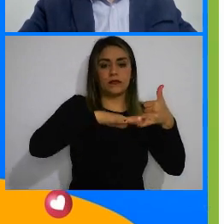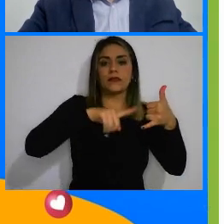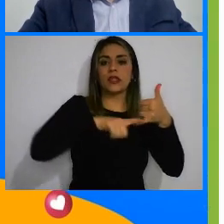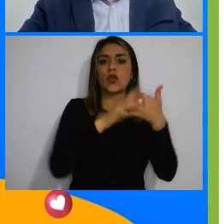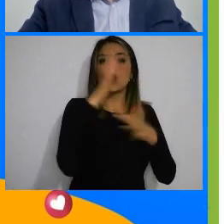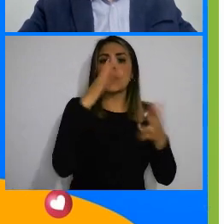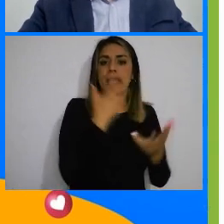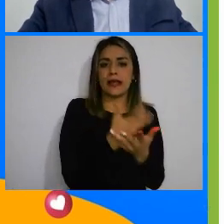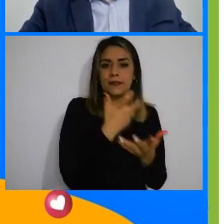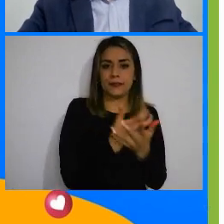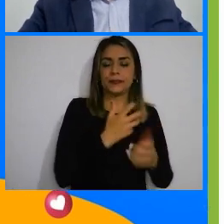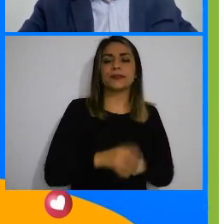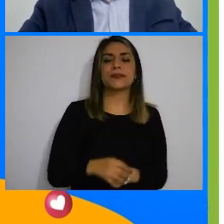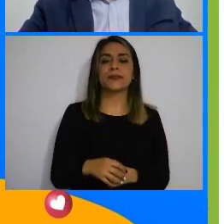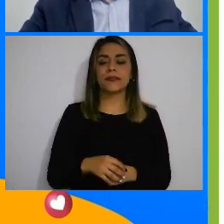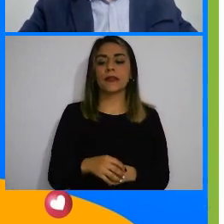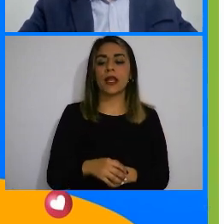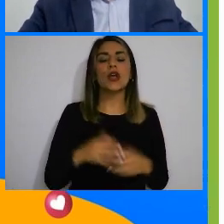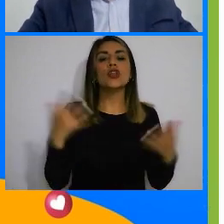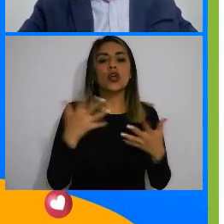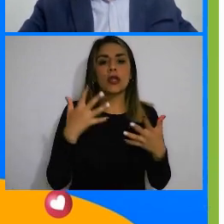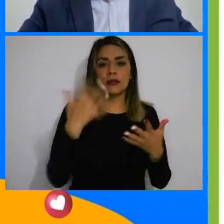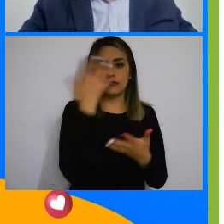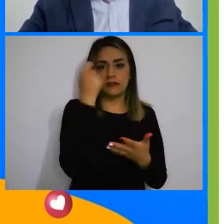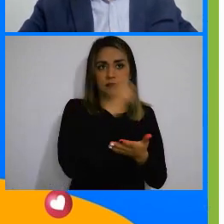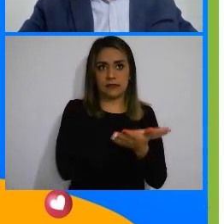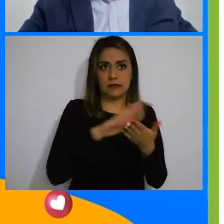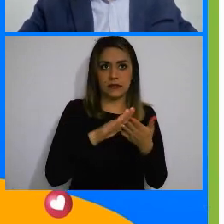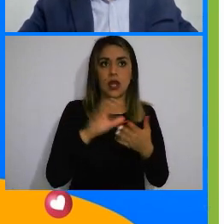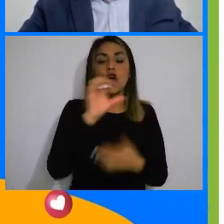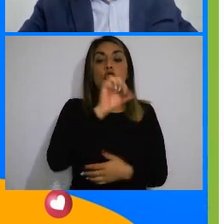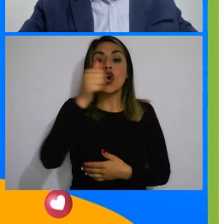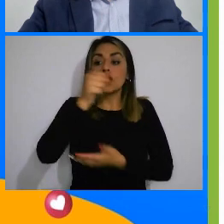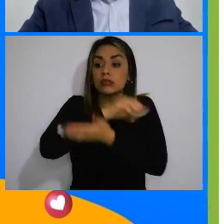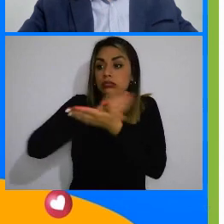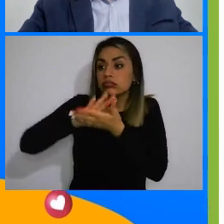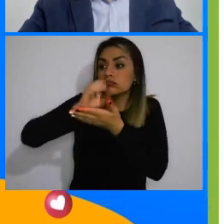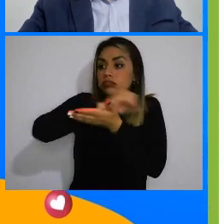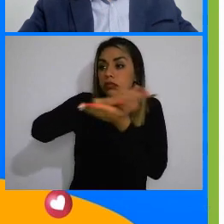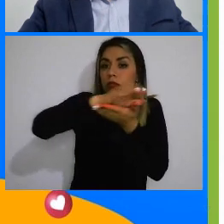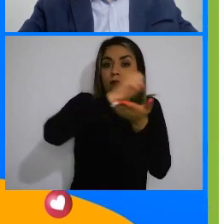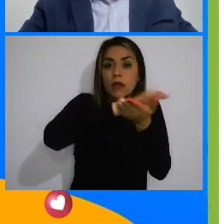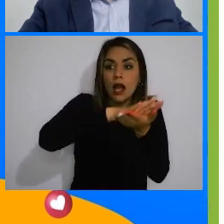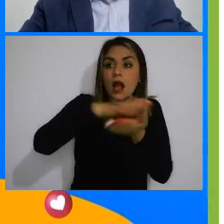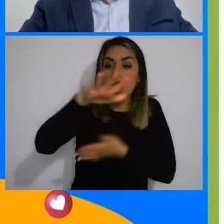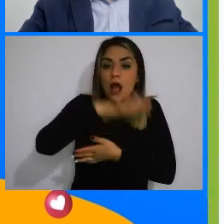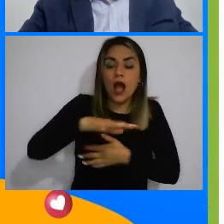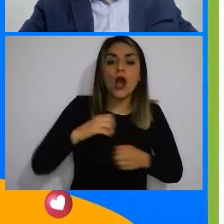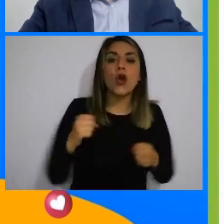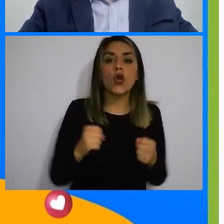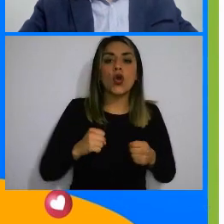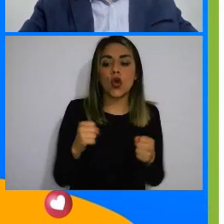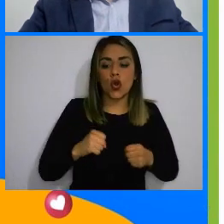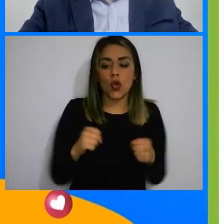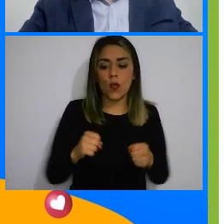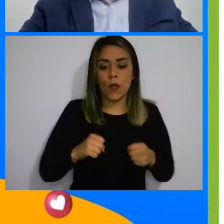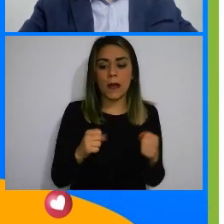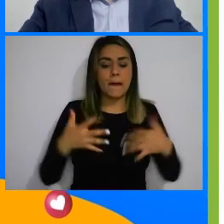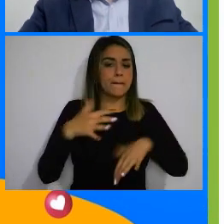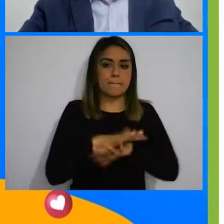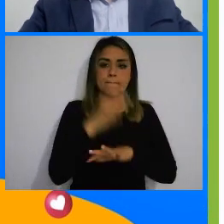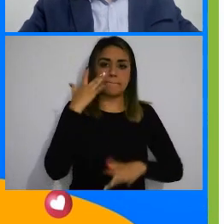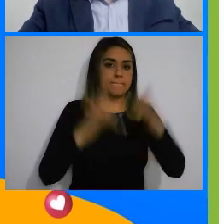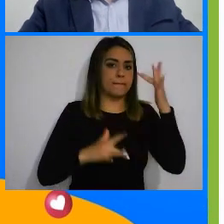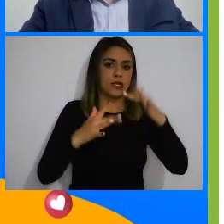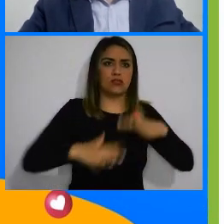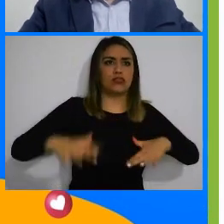húmeda tropical. Están ubicadas en los llanos. Las demás llanuras que podemos encontrar en Colombia son valles interandinos, que no alcanzan la dimensión de lo